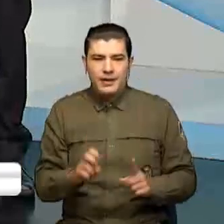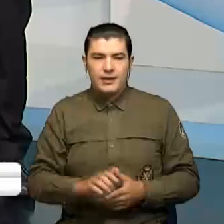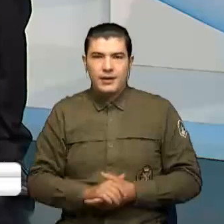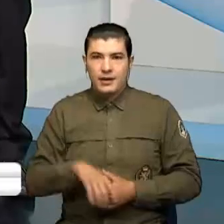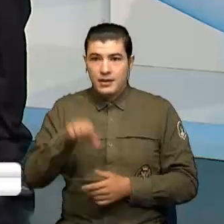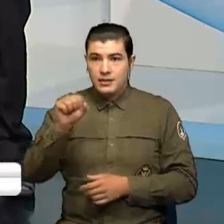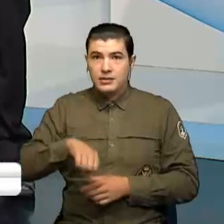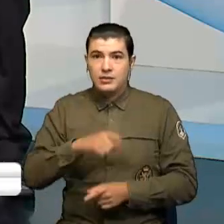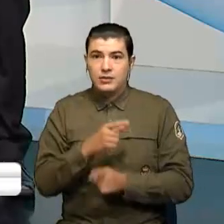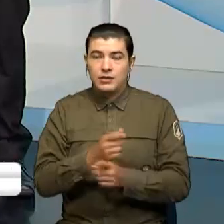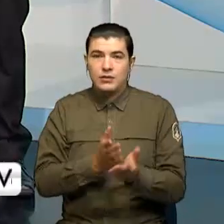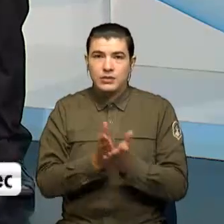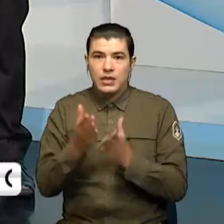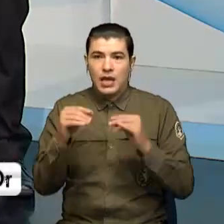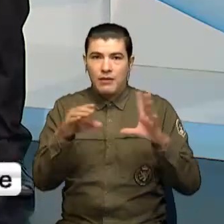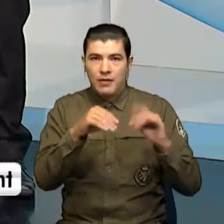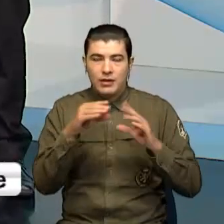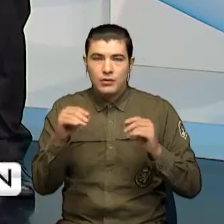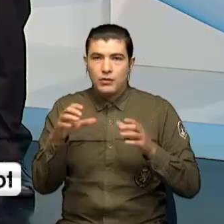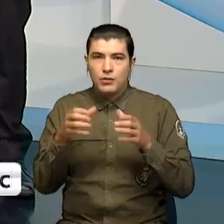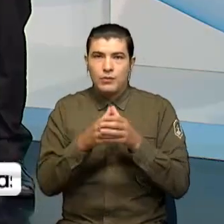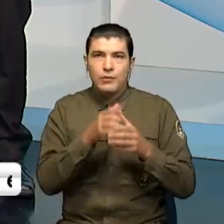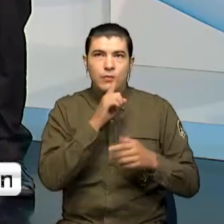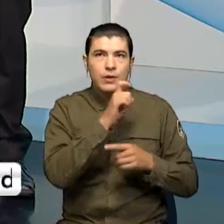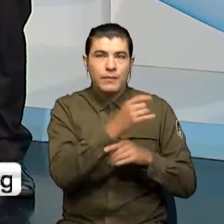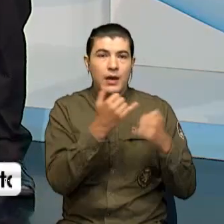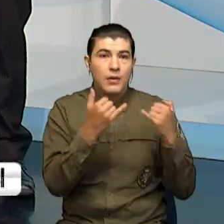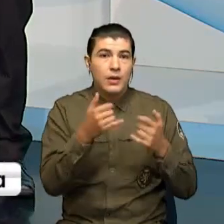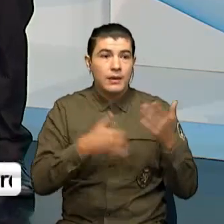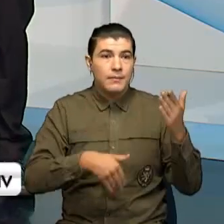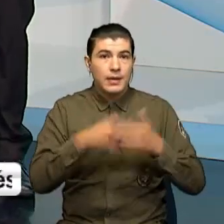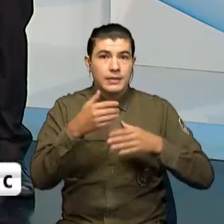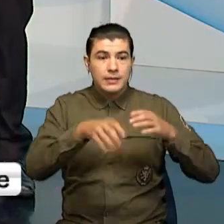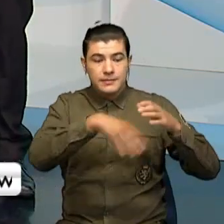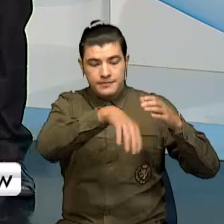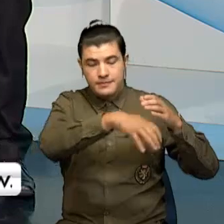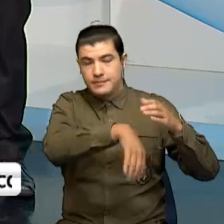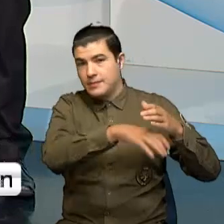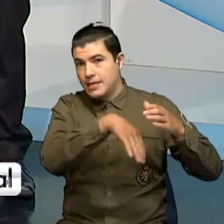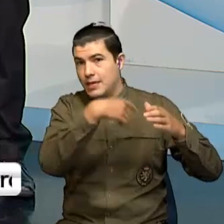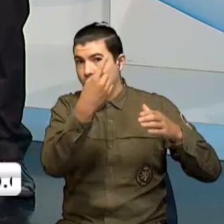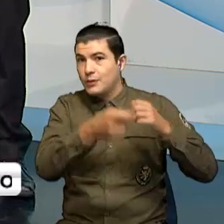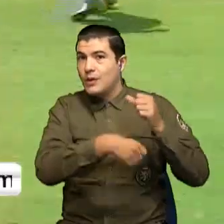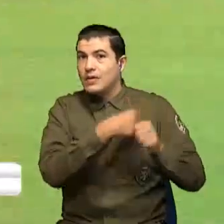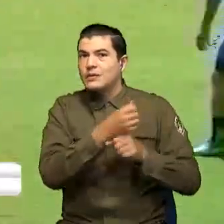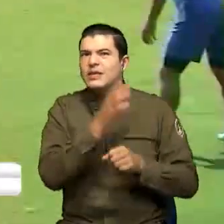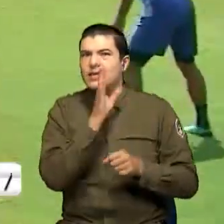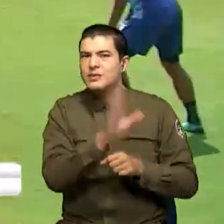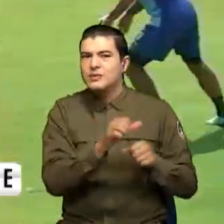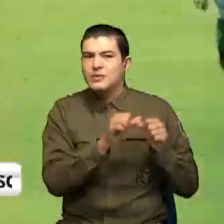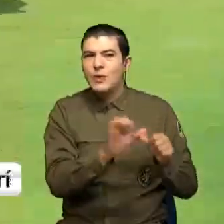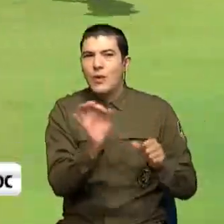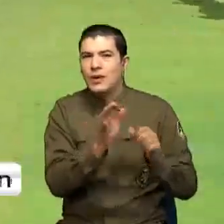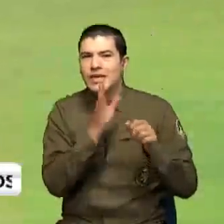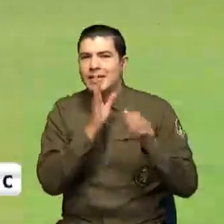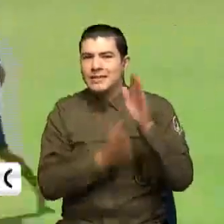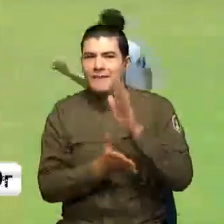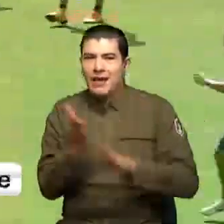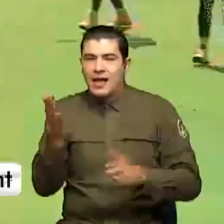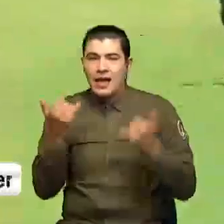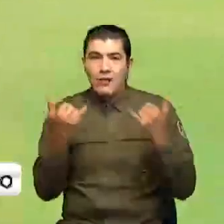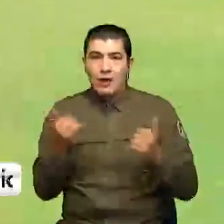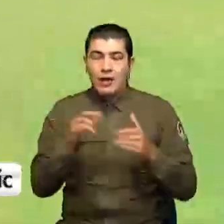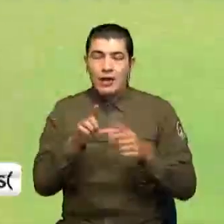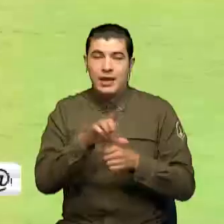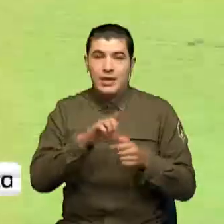hablamos ahora del cuadro atlético bucaramanga porque se empieza a mover la bolsa de jugadores para el próximo año pico bucaramanga se prepara para